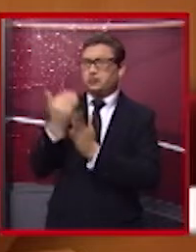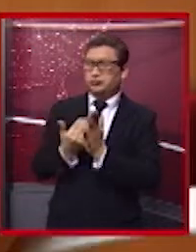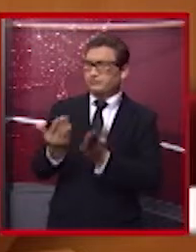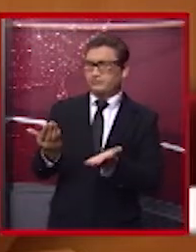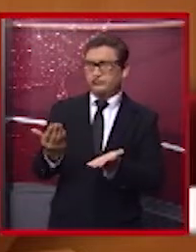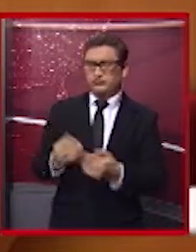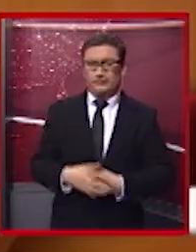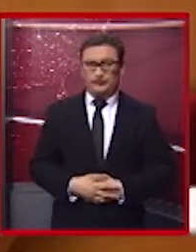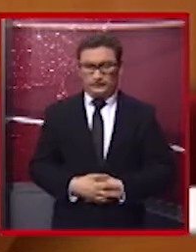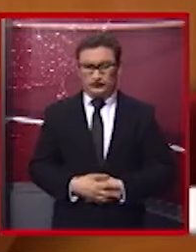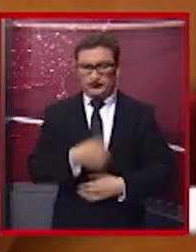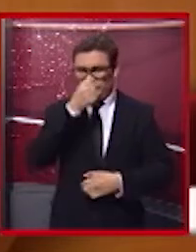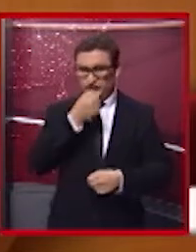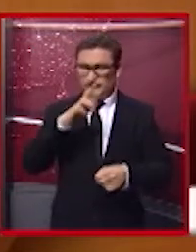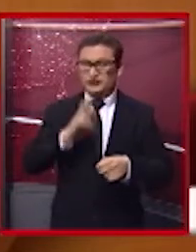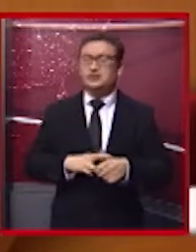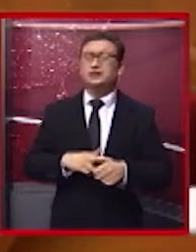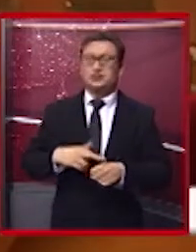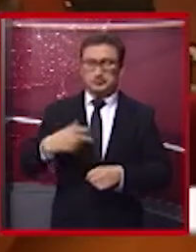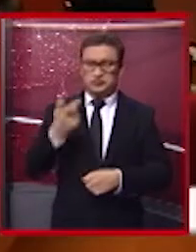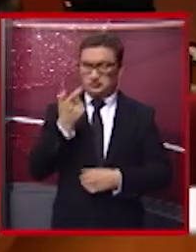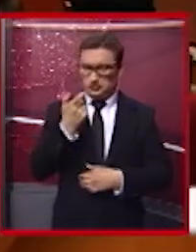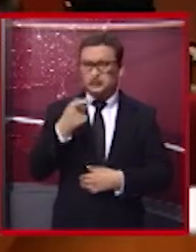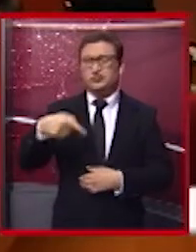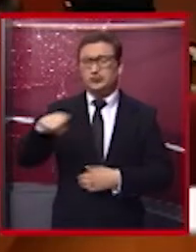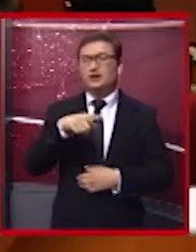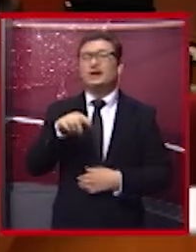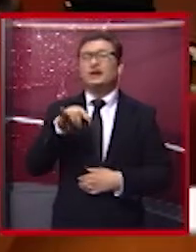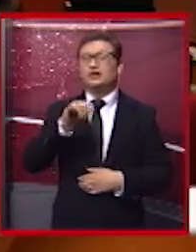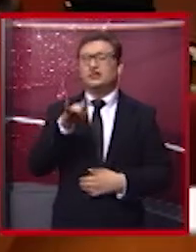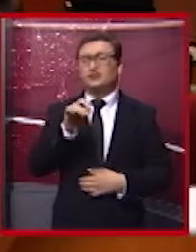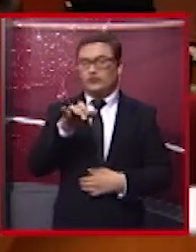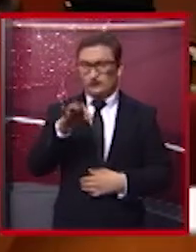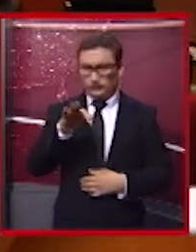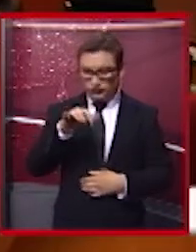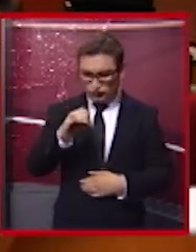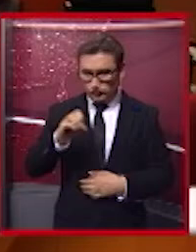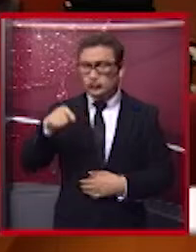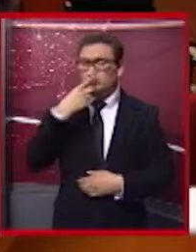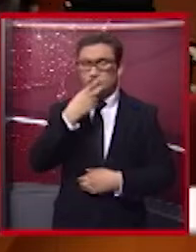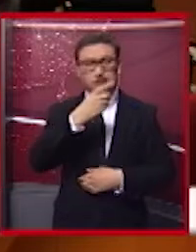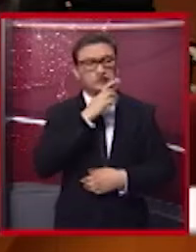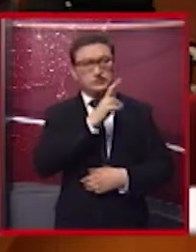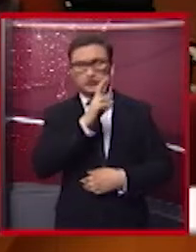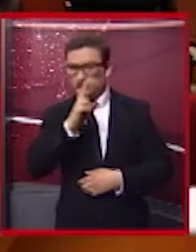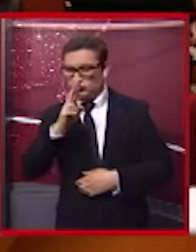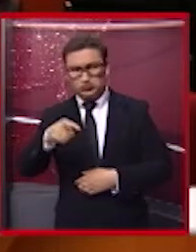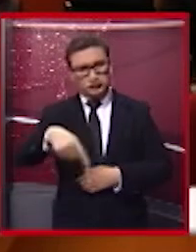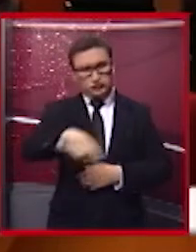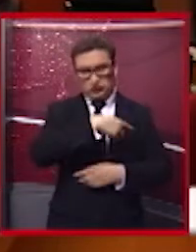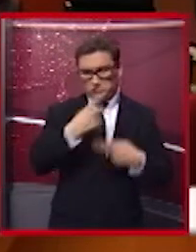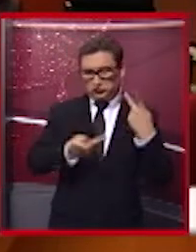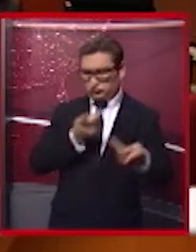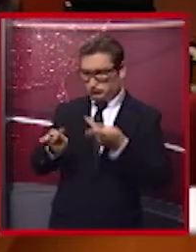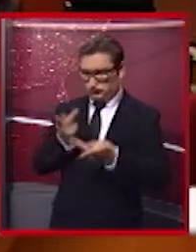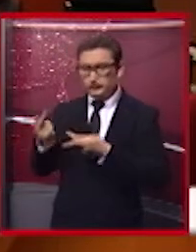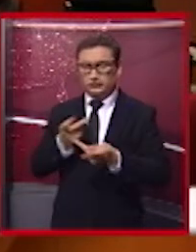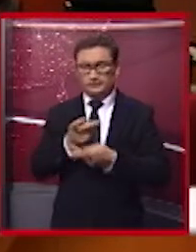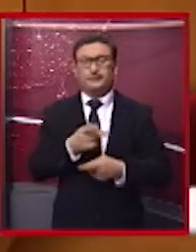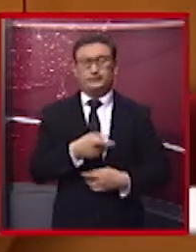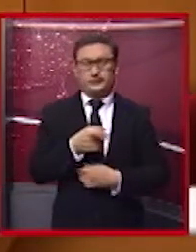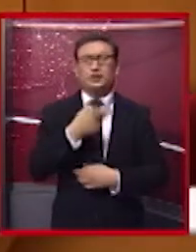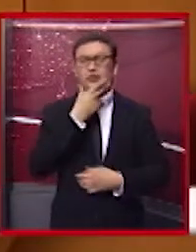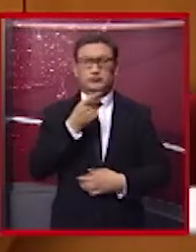El secretario de Economía, Ildefonso Guajardo Villarreal, hizo uso de la palabra para contestar los cuestionamientos de los legisladores, las legisladoras